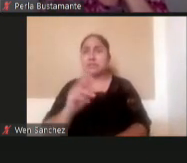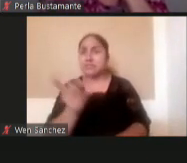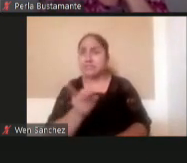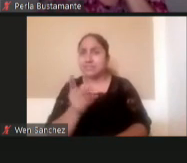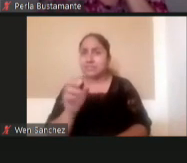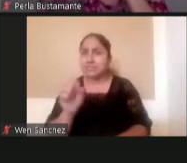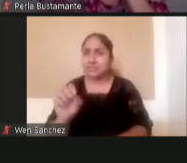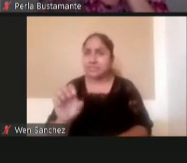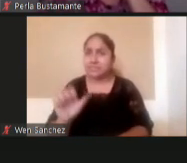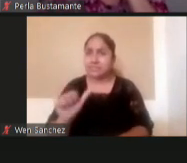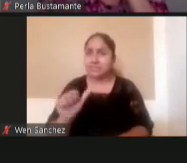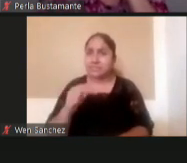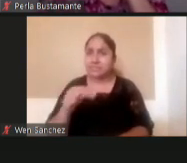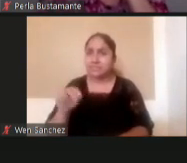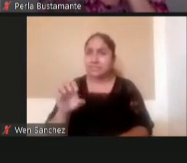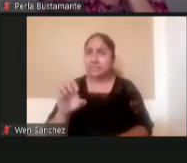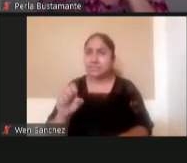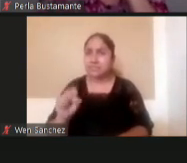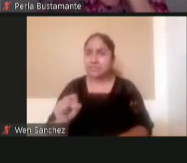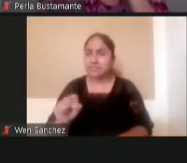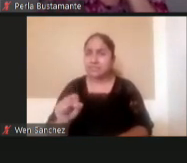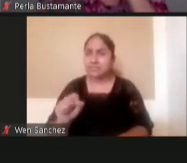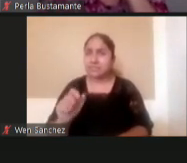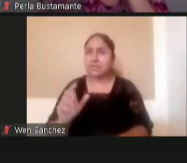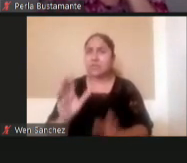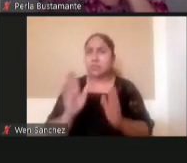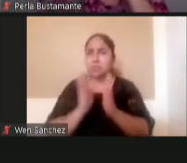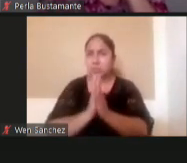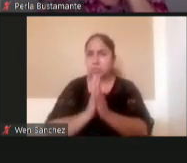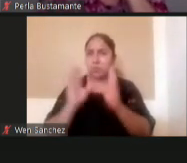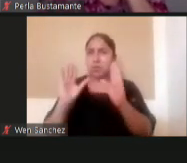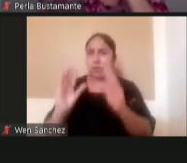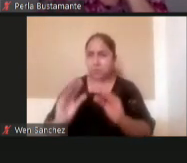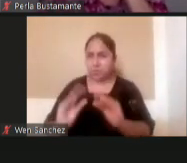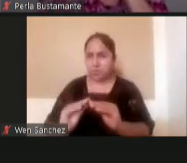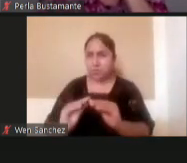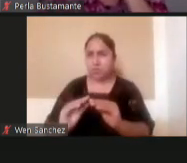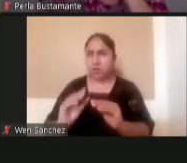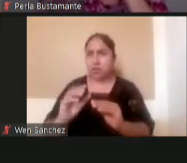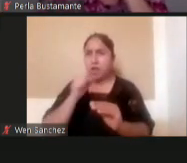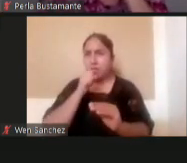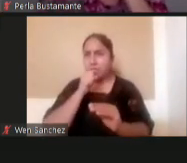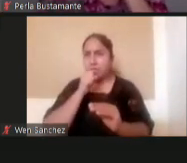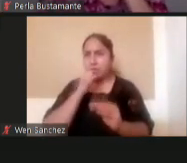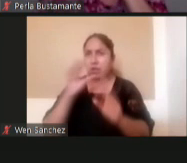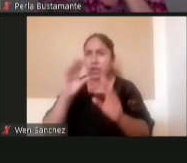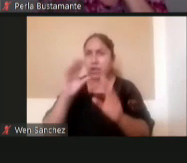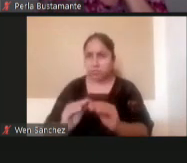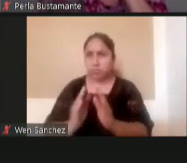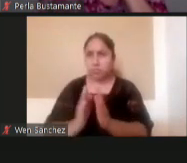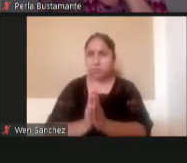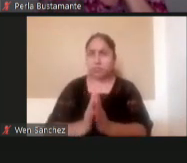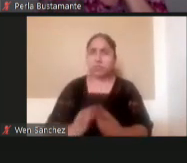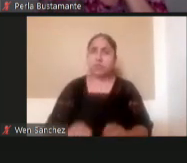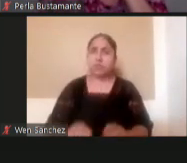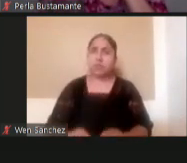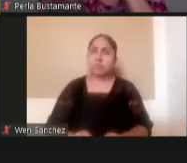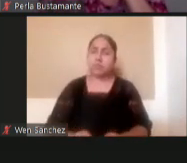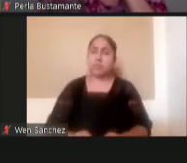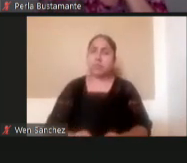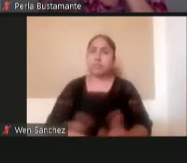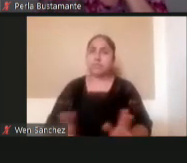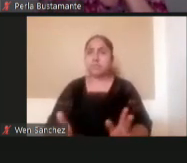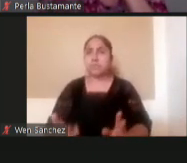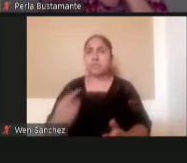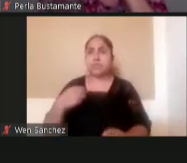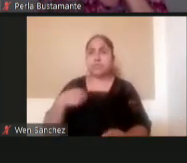a ver, moción de orden. Cierre su micrófono, por favor, regidor Ciáñez. Adelante, regidor Gallegos. Muchas gracias. Nosotros debemos de